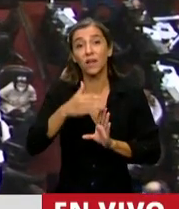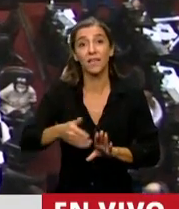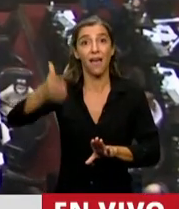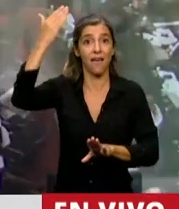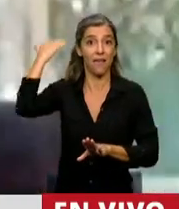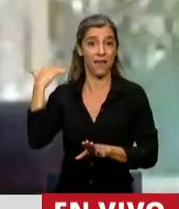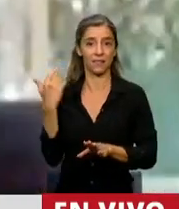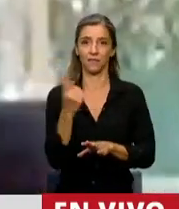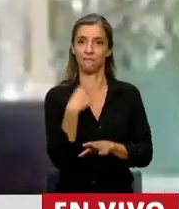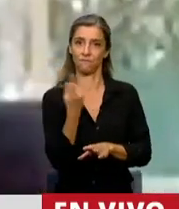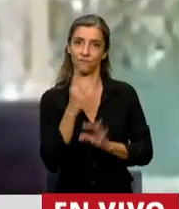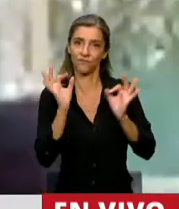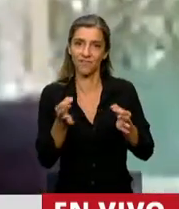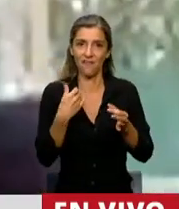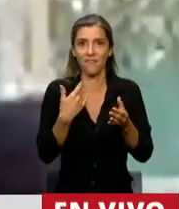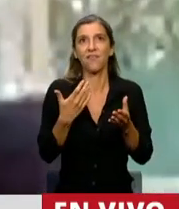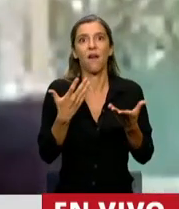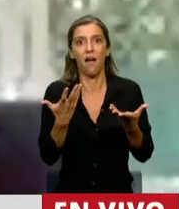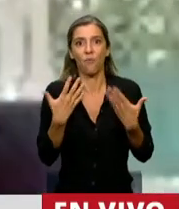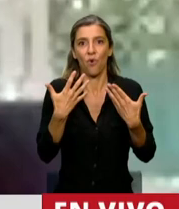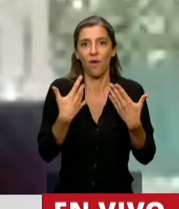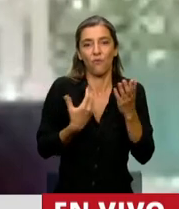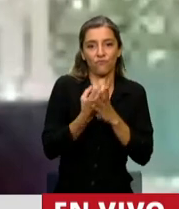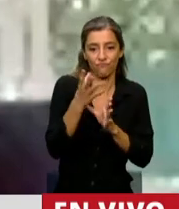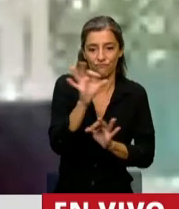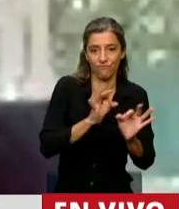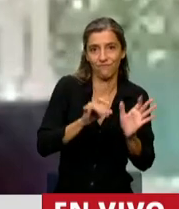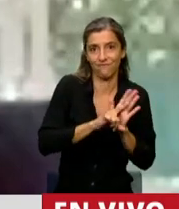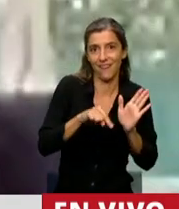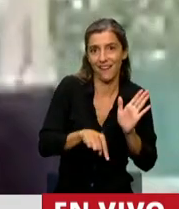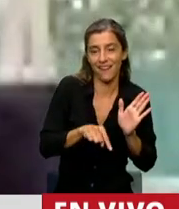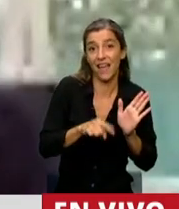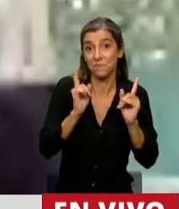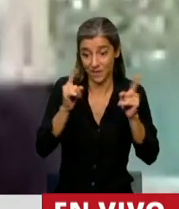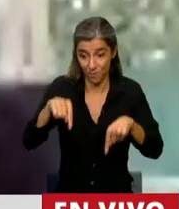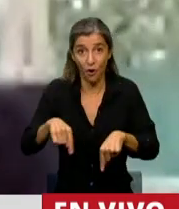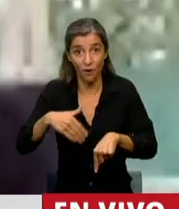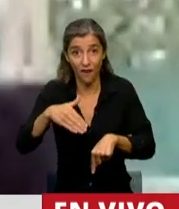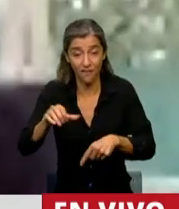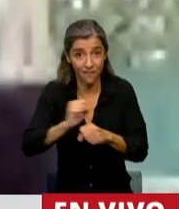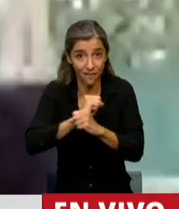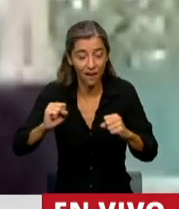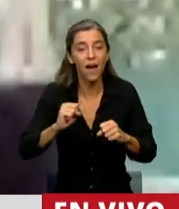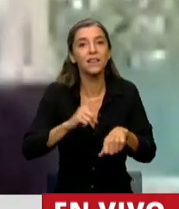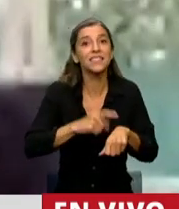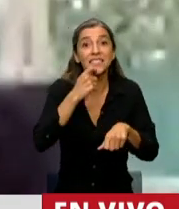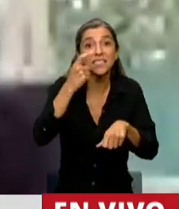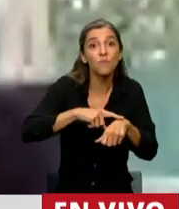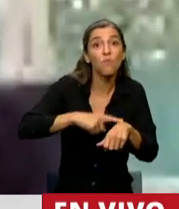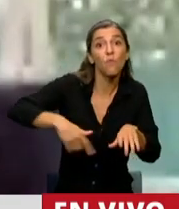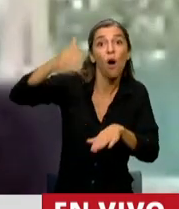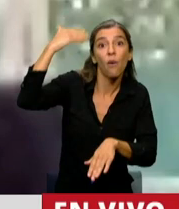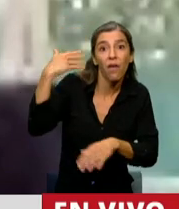esta herramienta, con este proyecto que aspiramos a convertir en ley en la sesión de hoy, ese proceso nunca hubiera ocurrido como ocurrió y